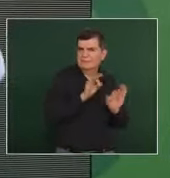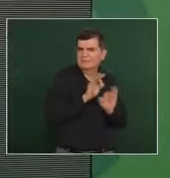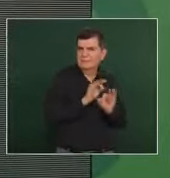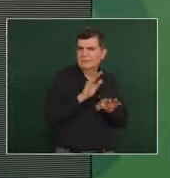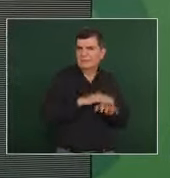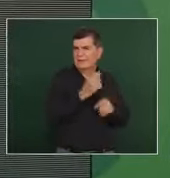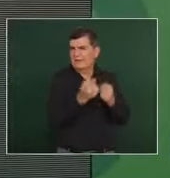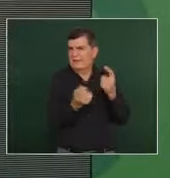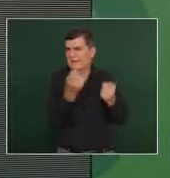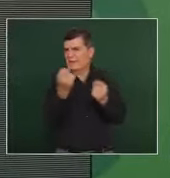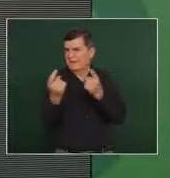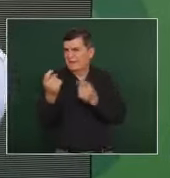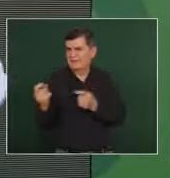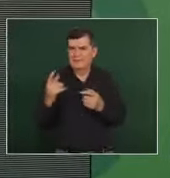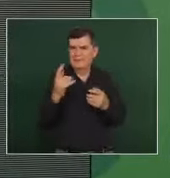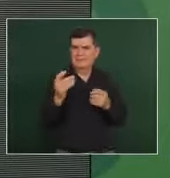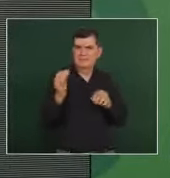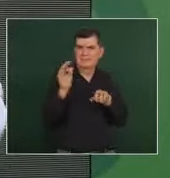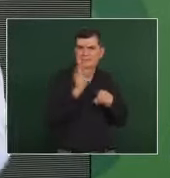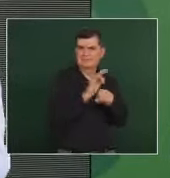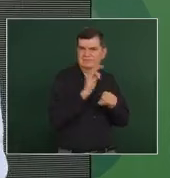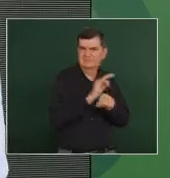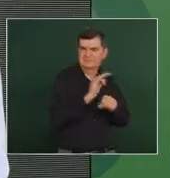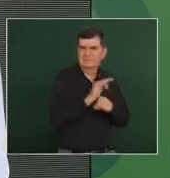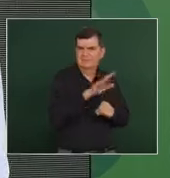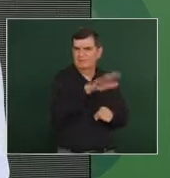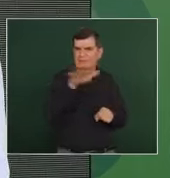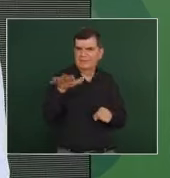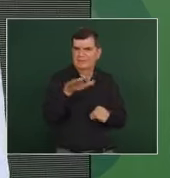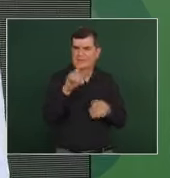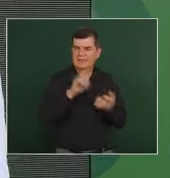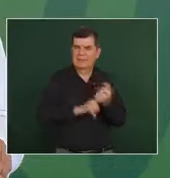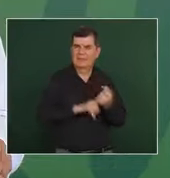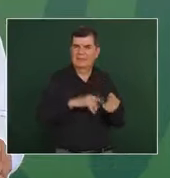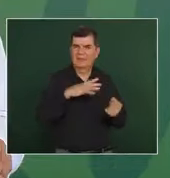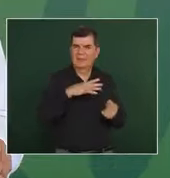las agencias que tienen que ver con